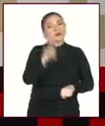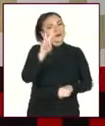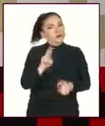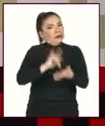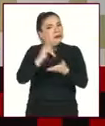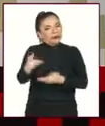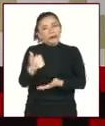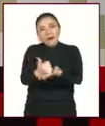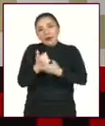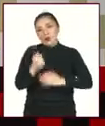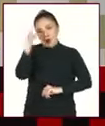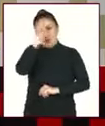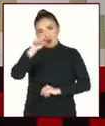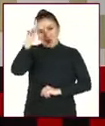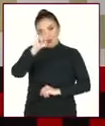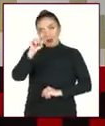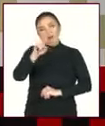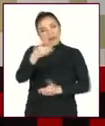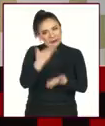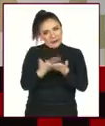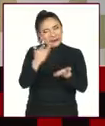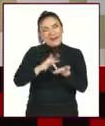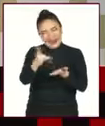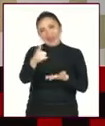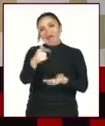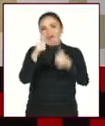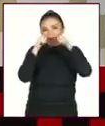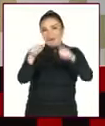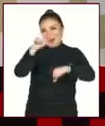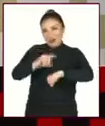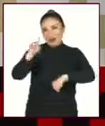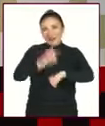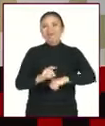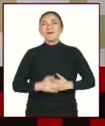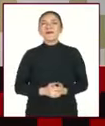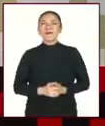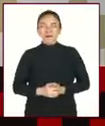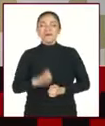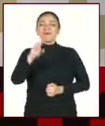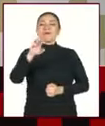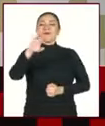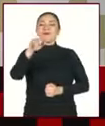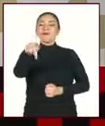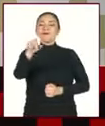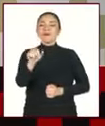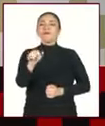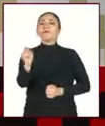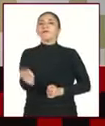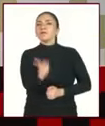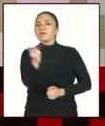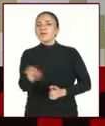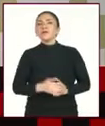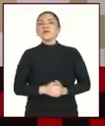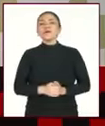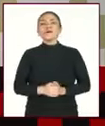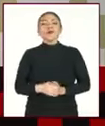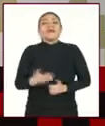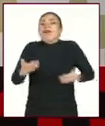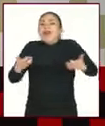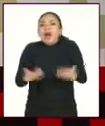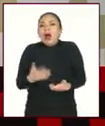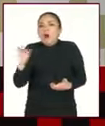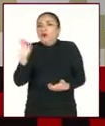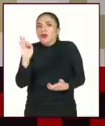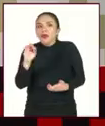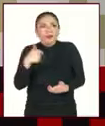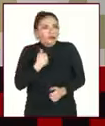su orientación. Gracias a ti por estarnos viendo en este momento. Erika Padilla Rico pregunta, ¿qué hacer cuando desconoces